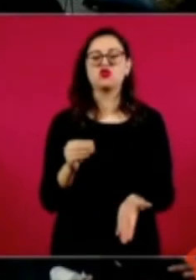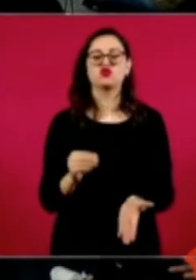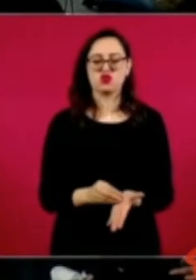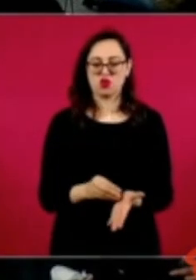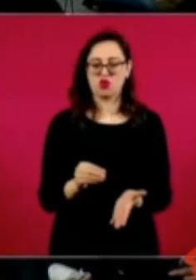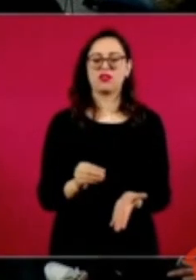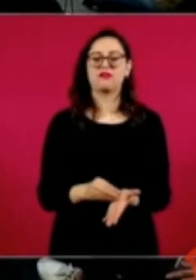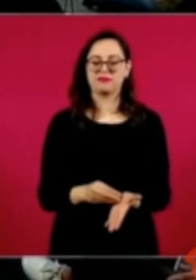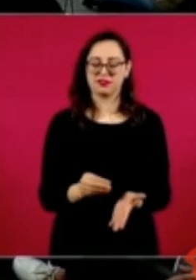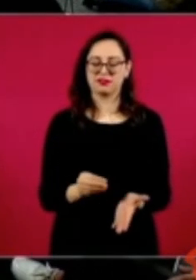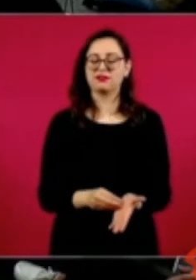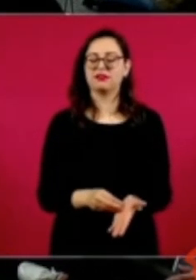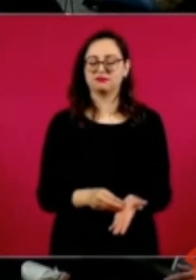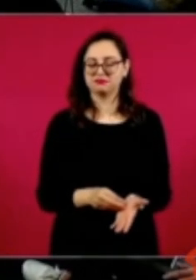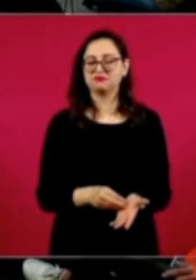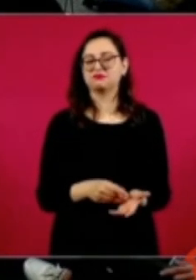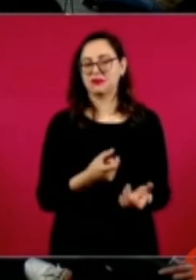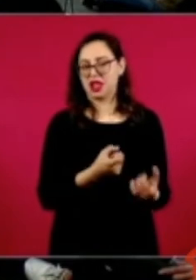con esas prácticas.